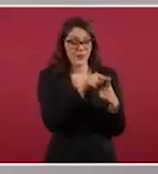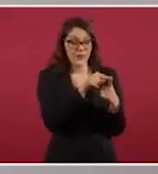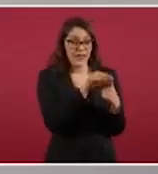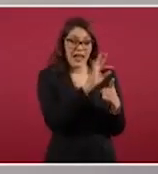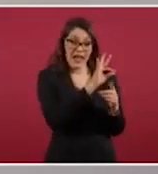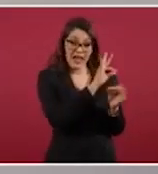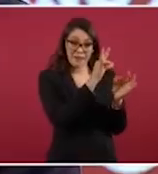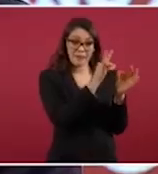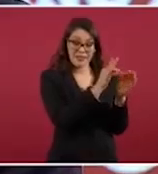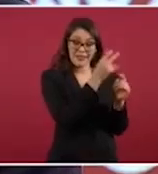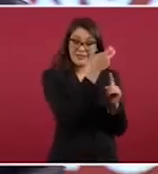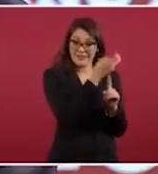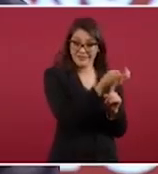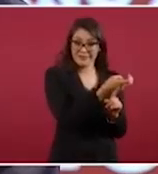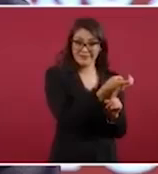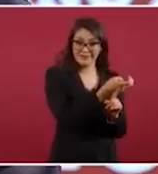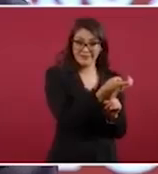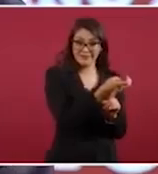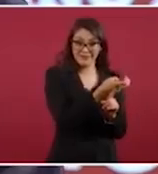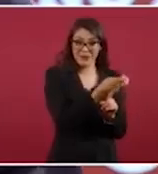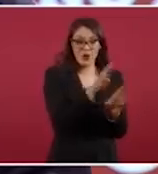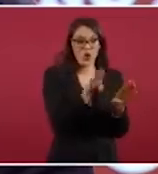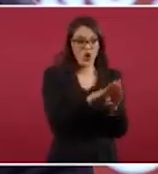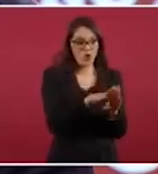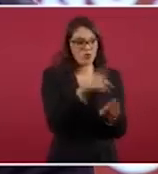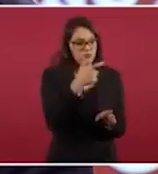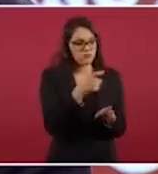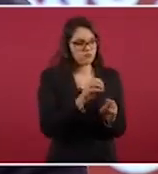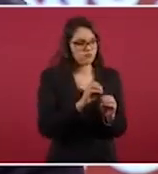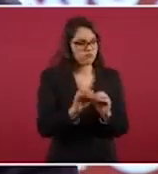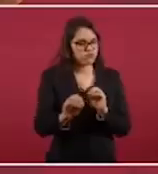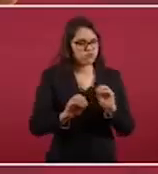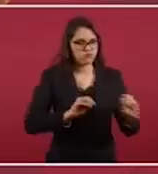eso, es decir, la dispersión de los fondos,